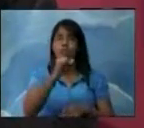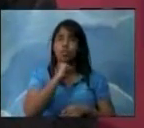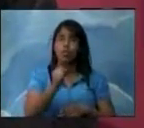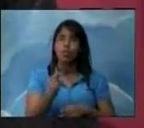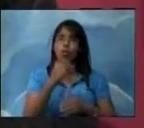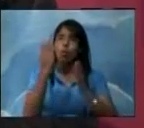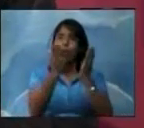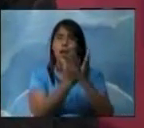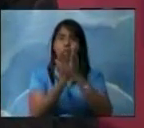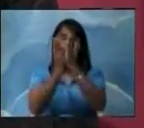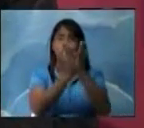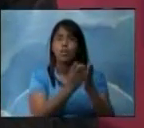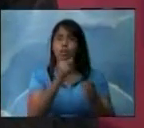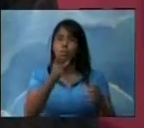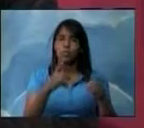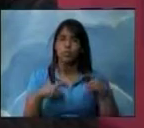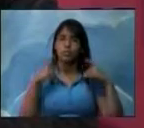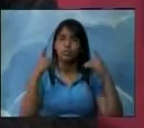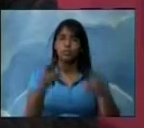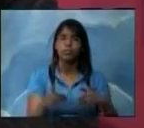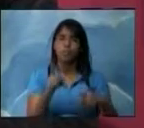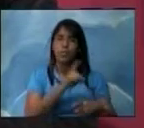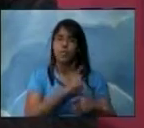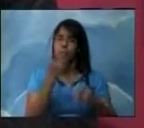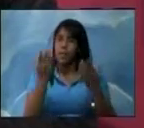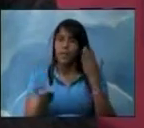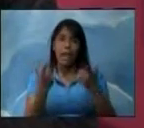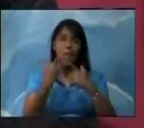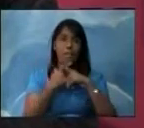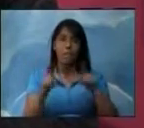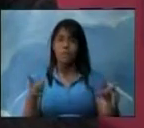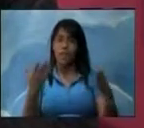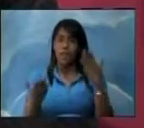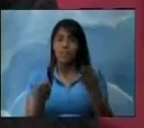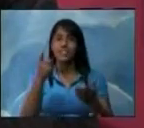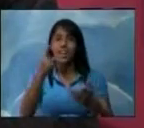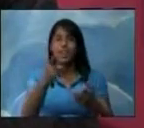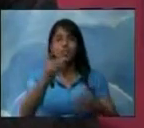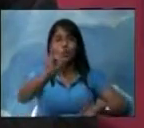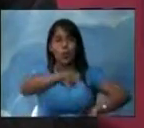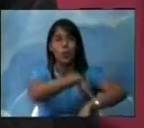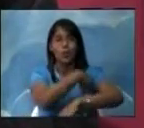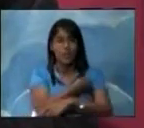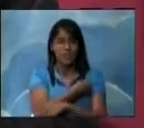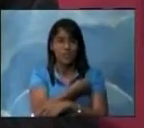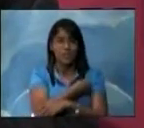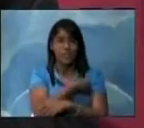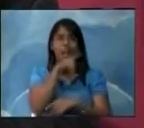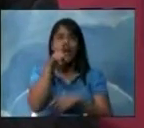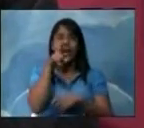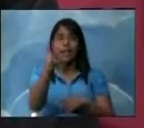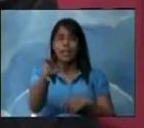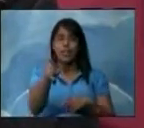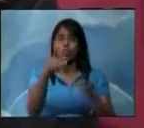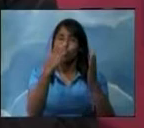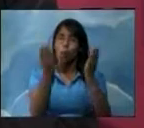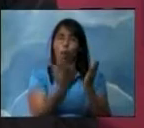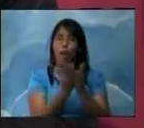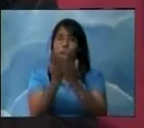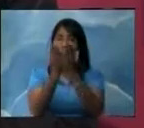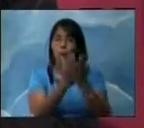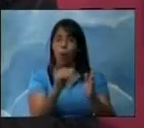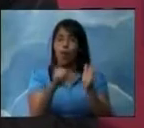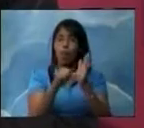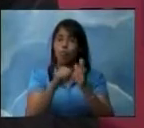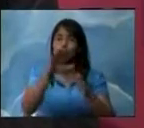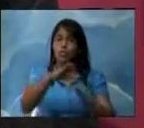un estudiante, usted debe de marcar la diferencia en su universidad, en su escuela